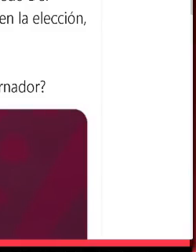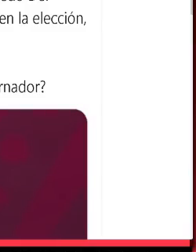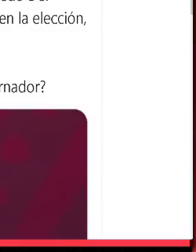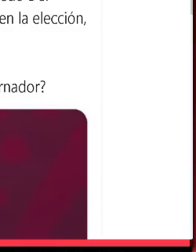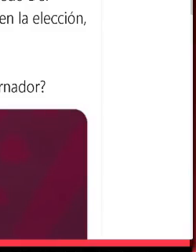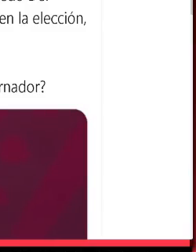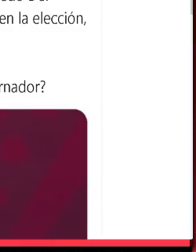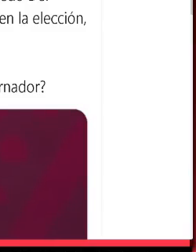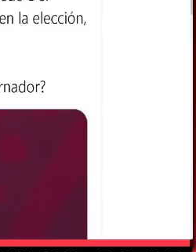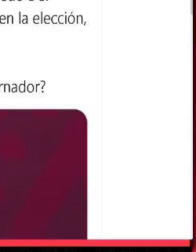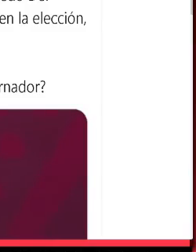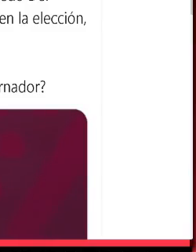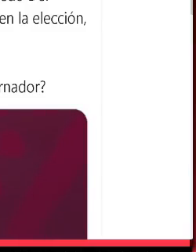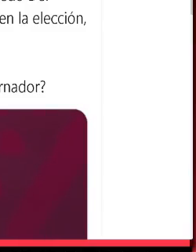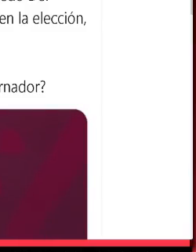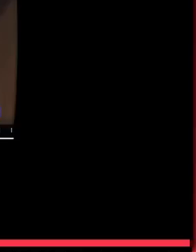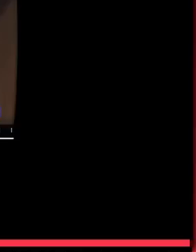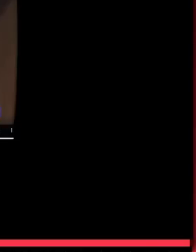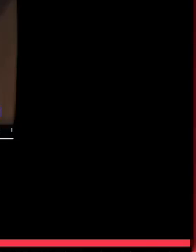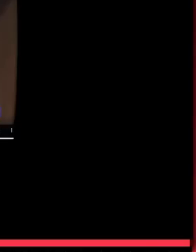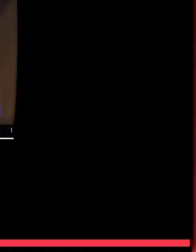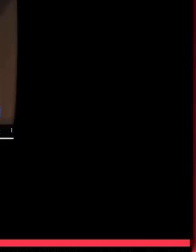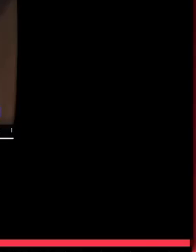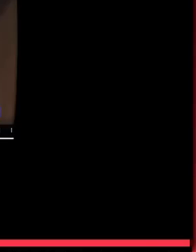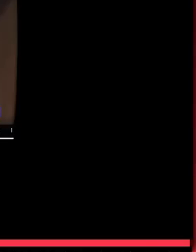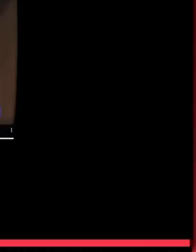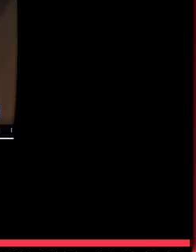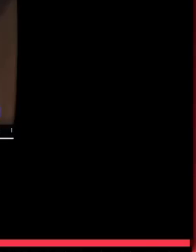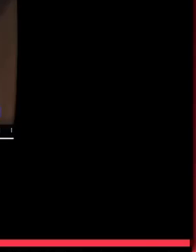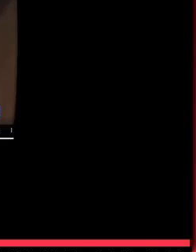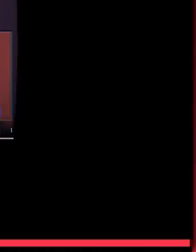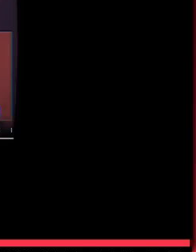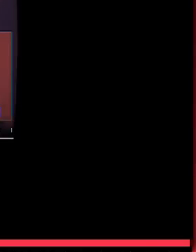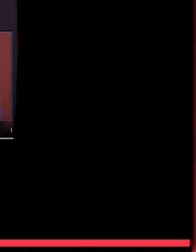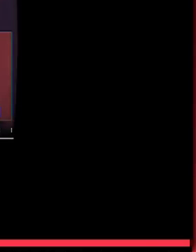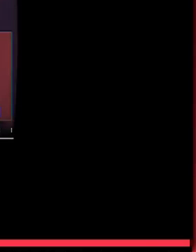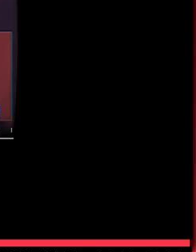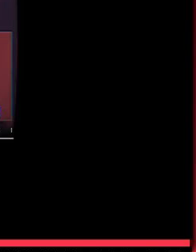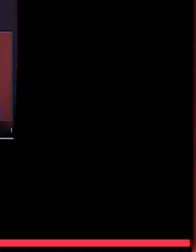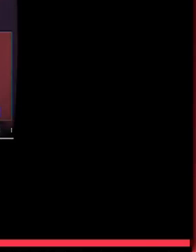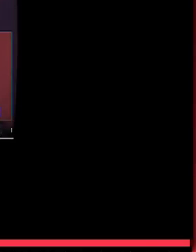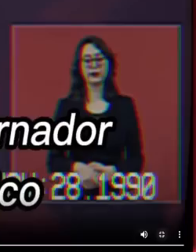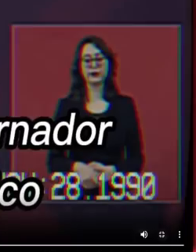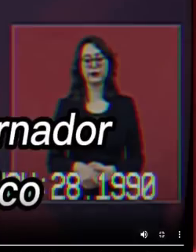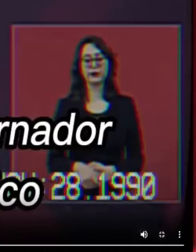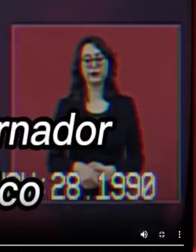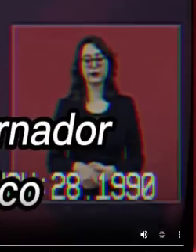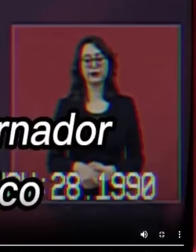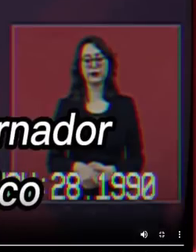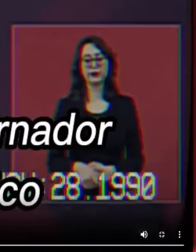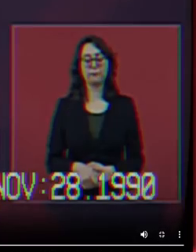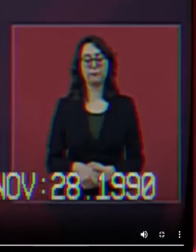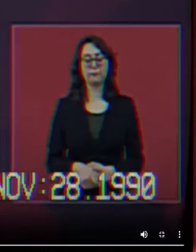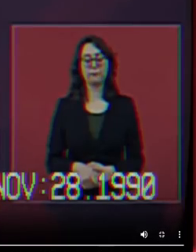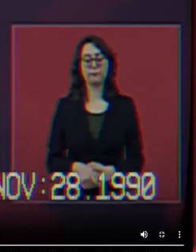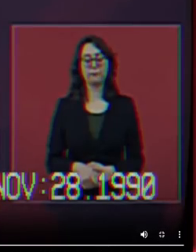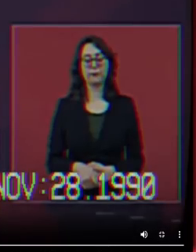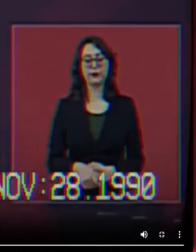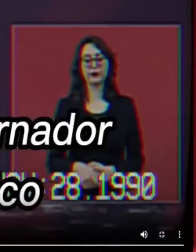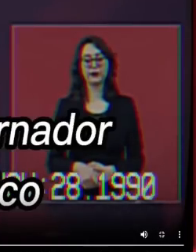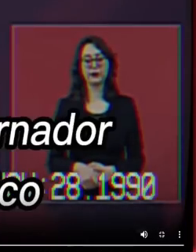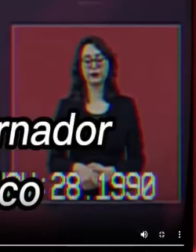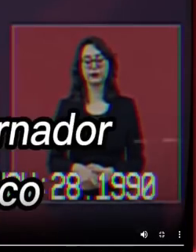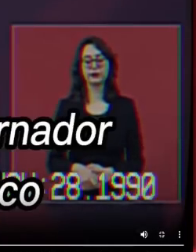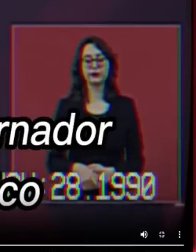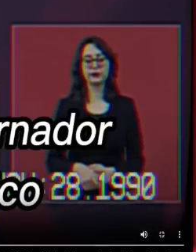gobernador? Eso es lo que preguntaron. Vamos a ver qué es lo que dijo el presidente López Obrador. Escuchemos.